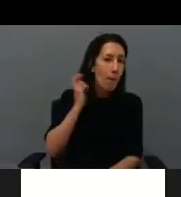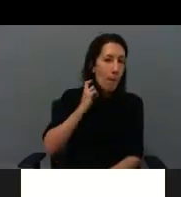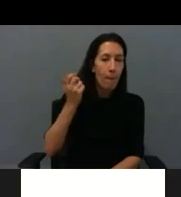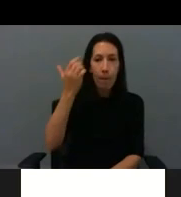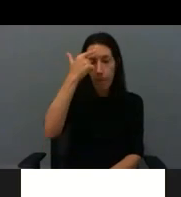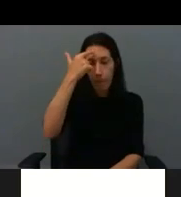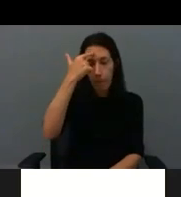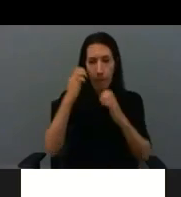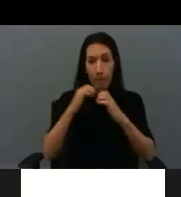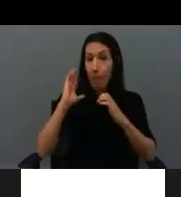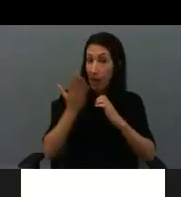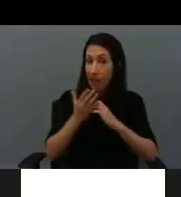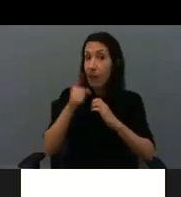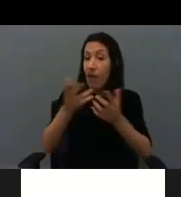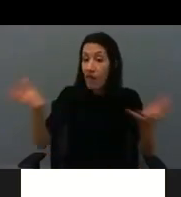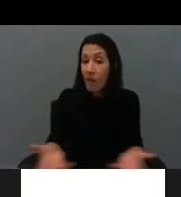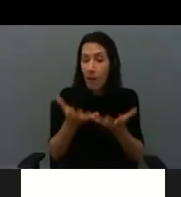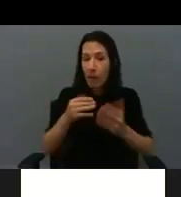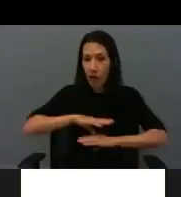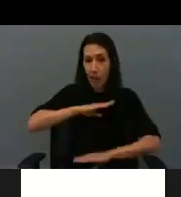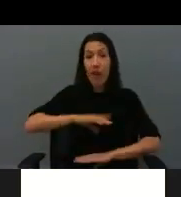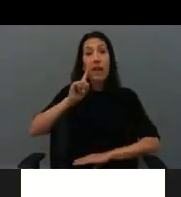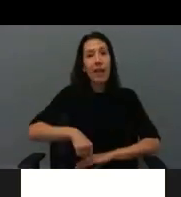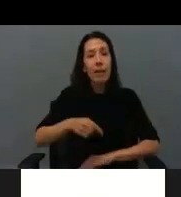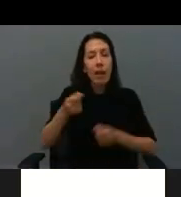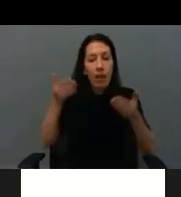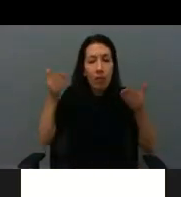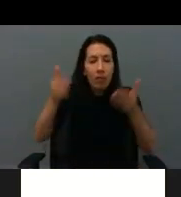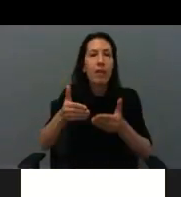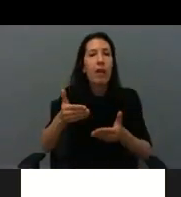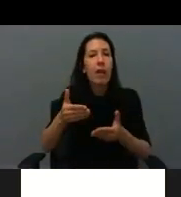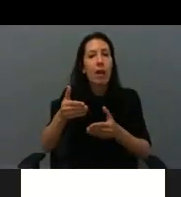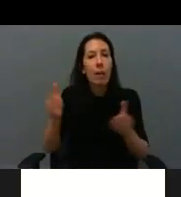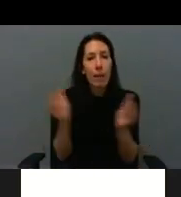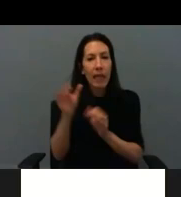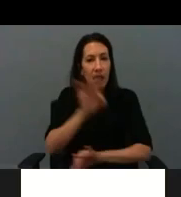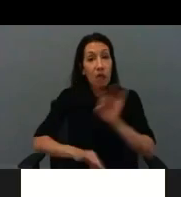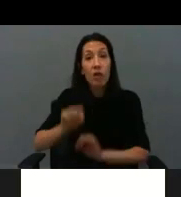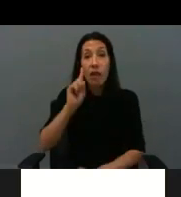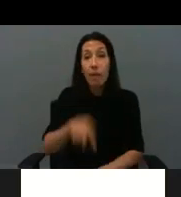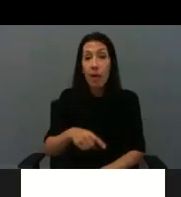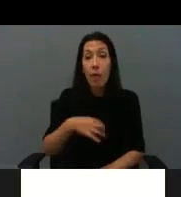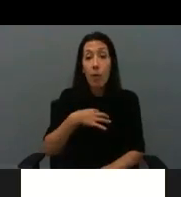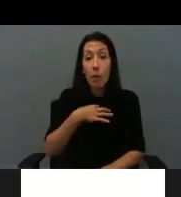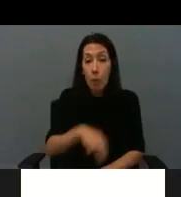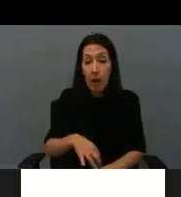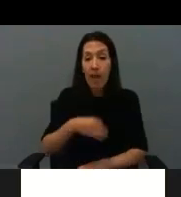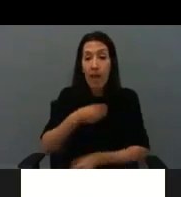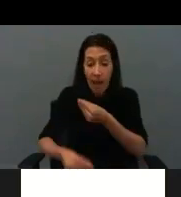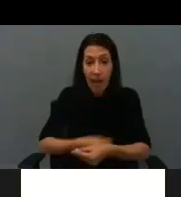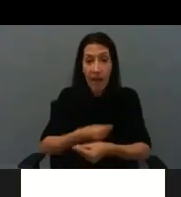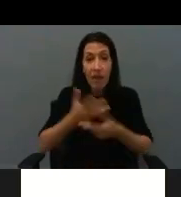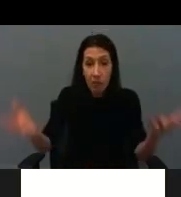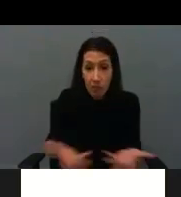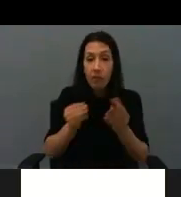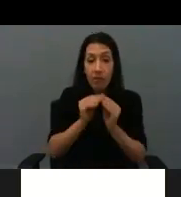las capacidades, por esa importancia de las pequeñas decisiones y por ese llevar a cabo y fomentar, impulsar, desarrollar